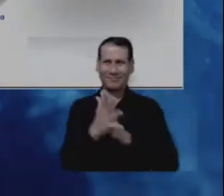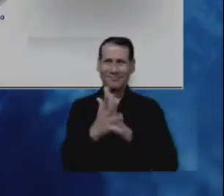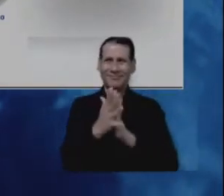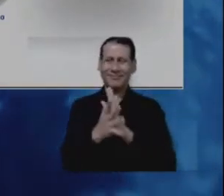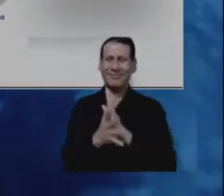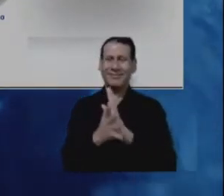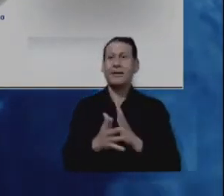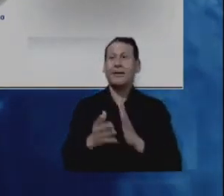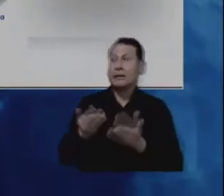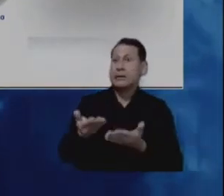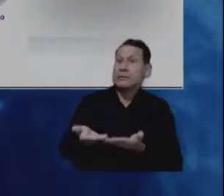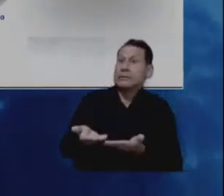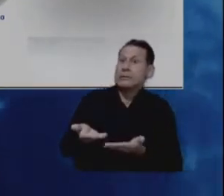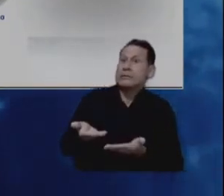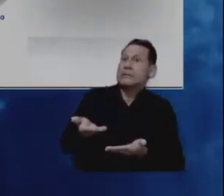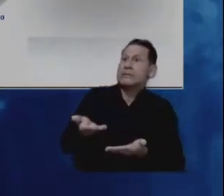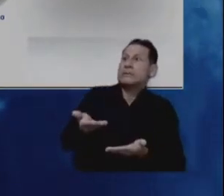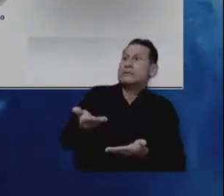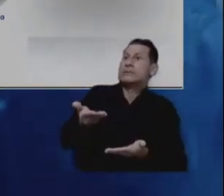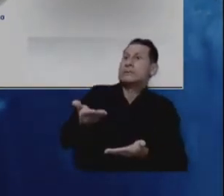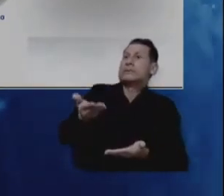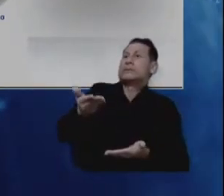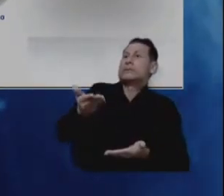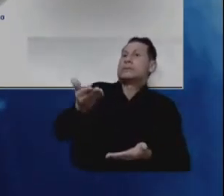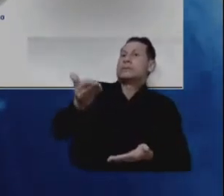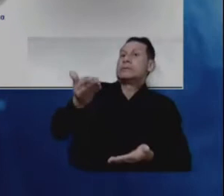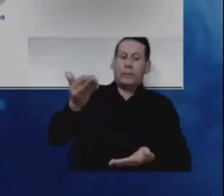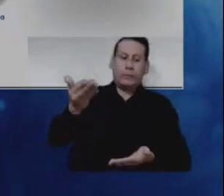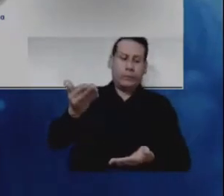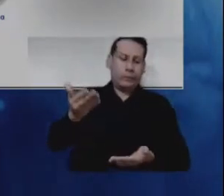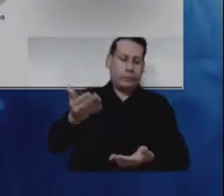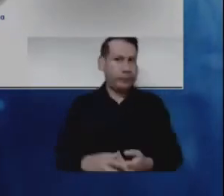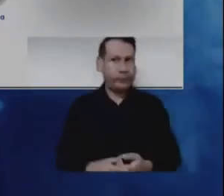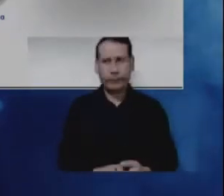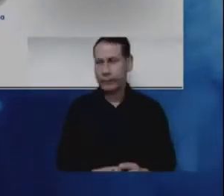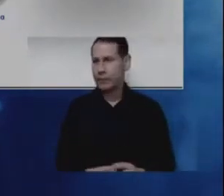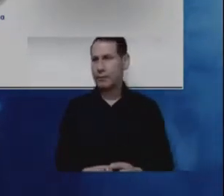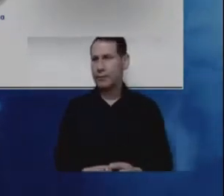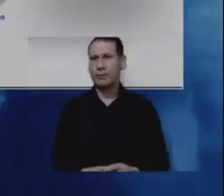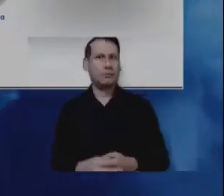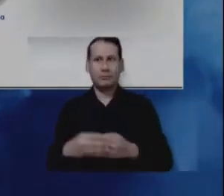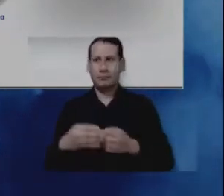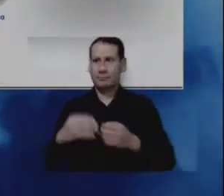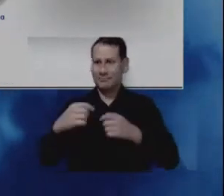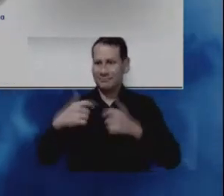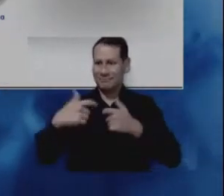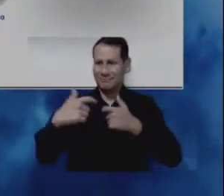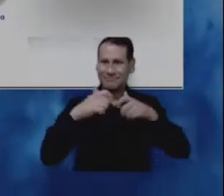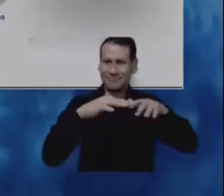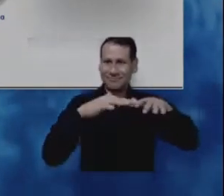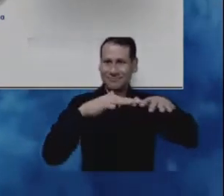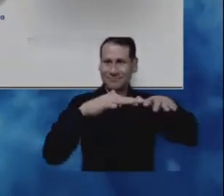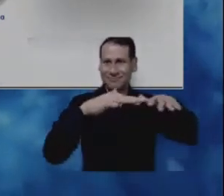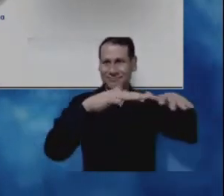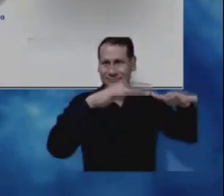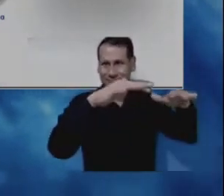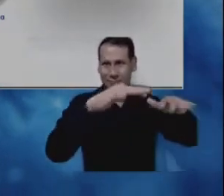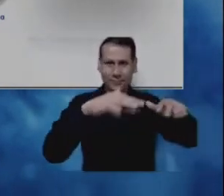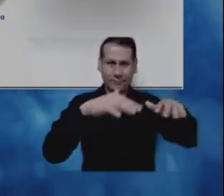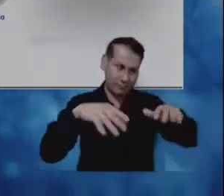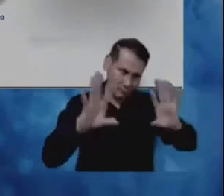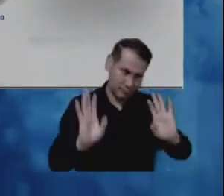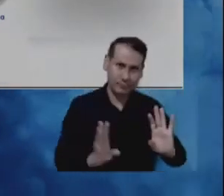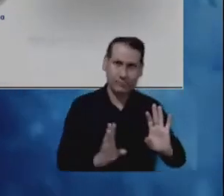frenan o son una talanquera para un desarrollo rápido y oportuno de